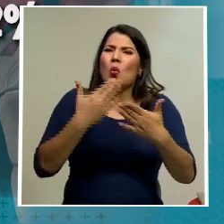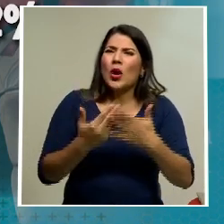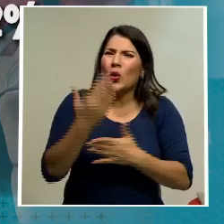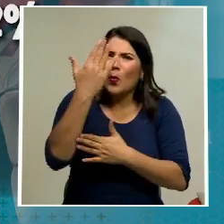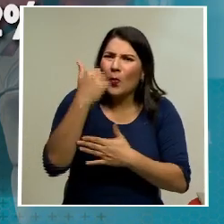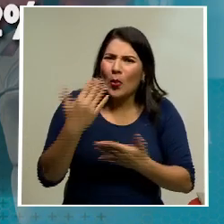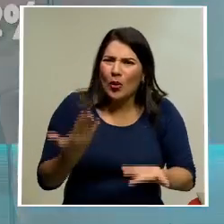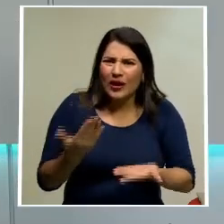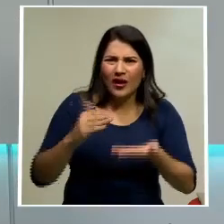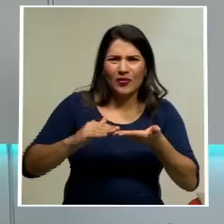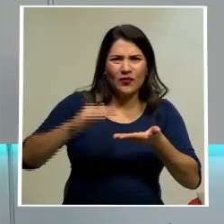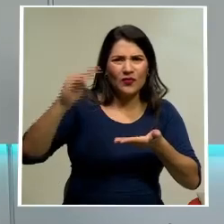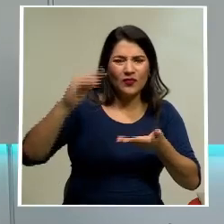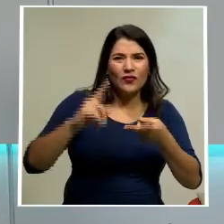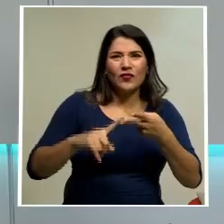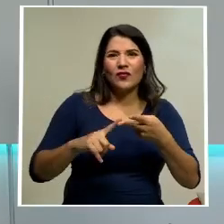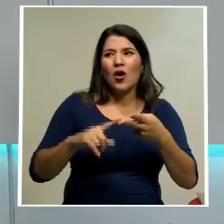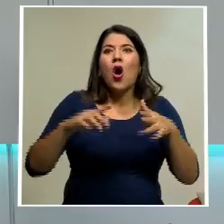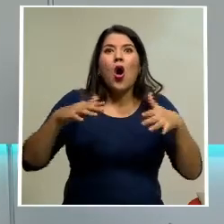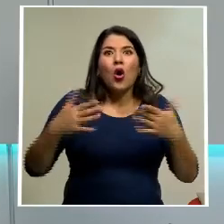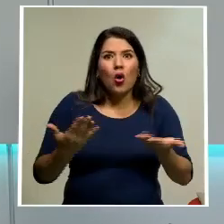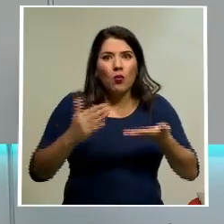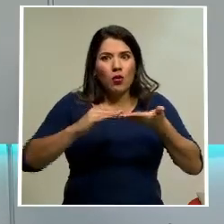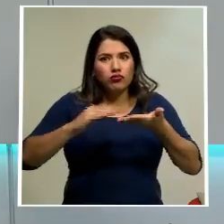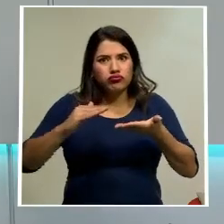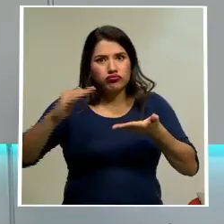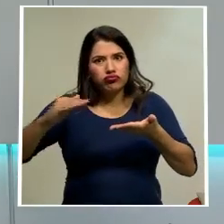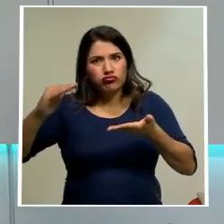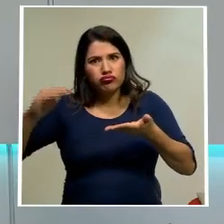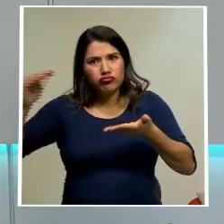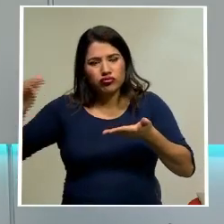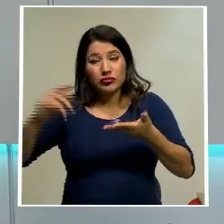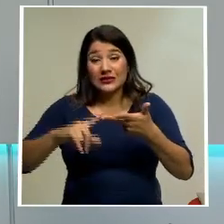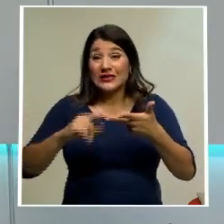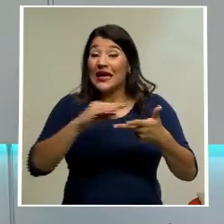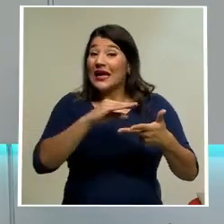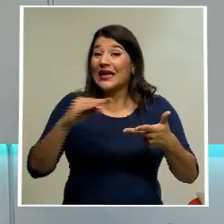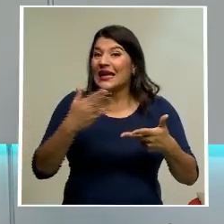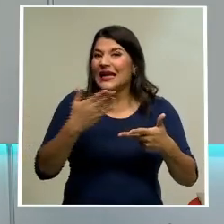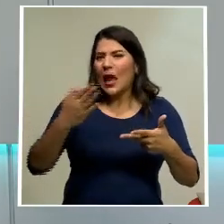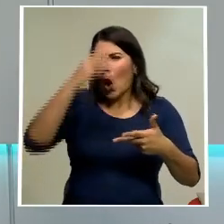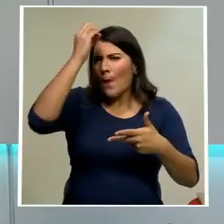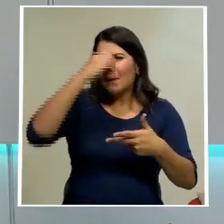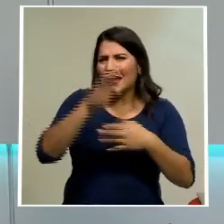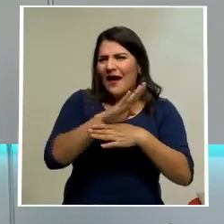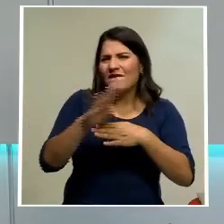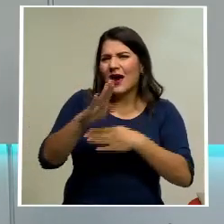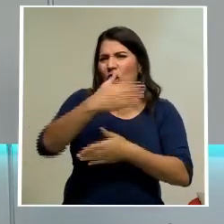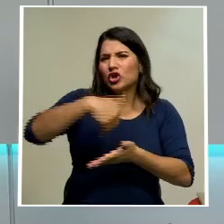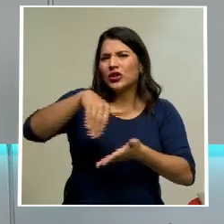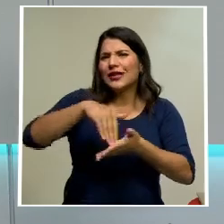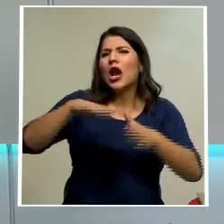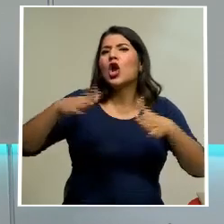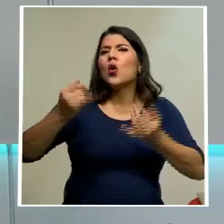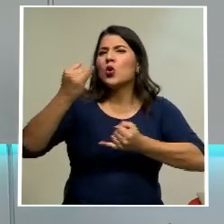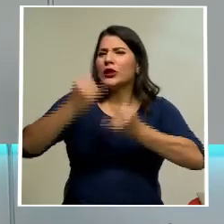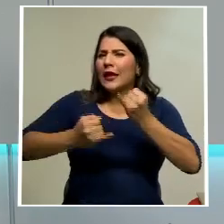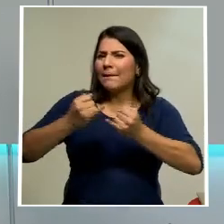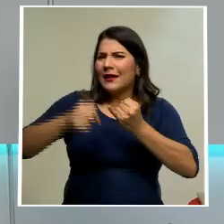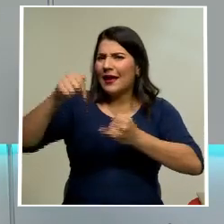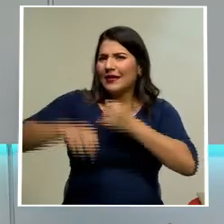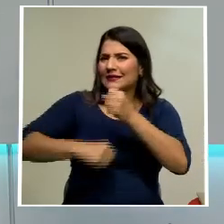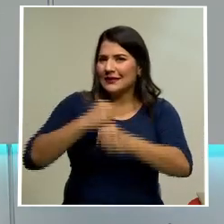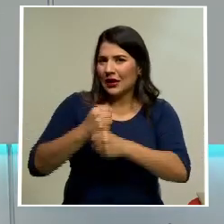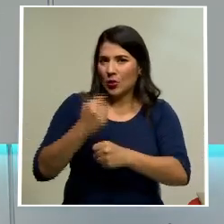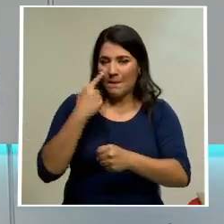es el comportamiento que ha tenido durante todos estos meses? ¿Y cuál es la proyección que hace también el Banco Central para cerrar el año? Lo vemos en la siguiente